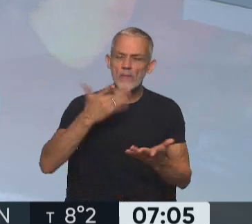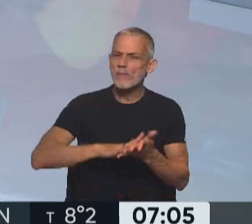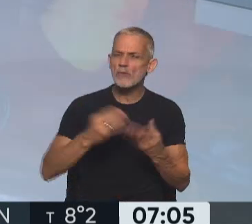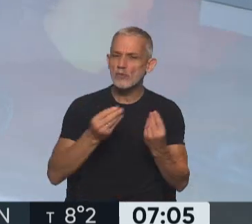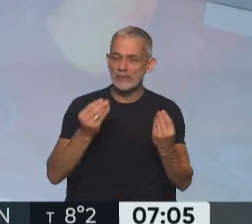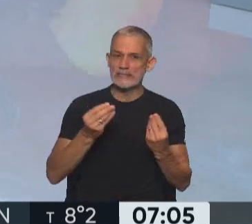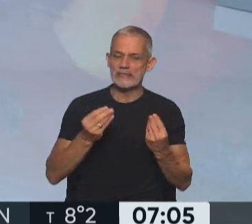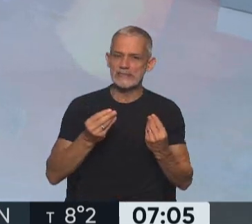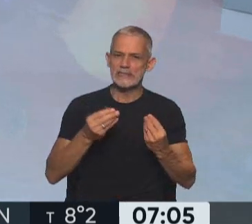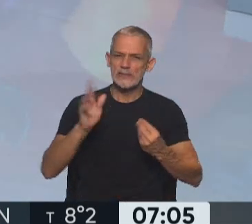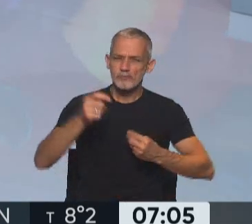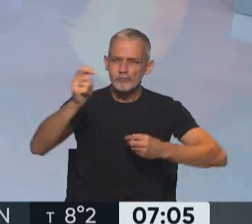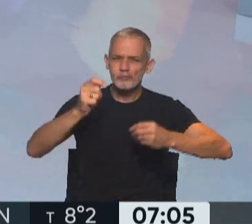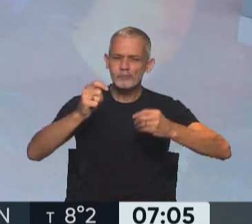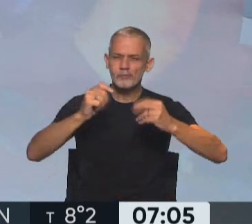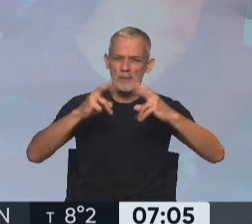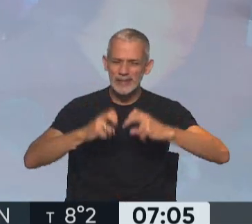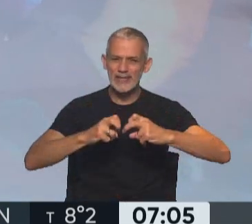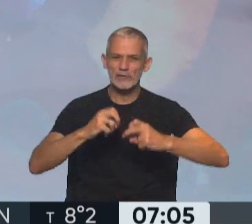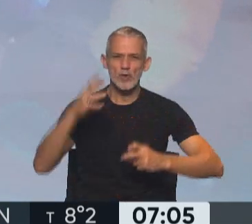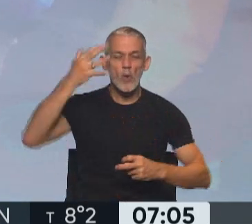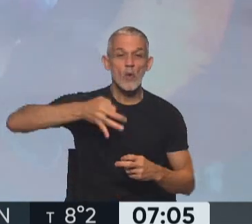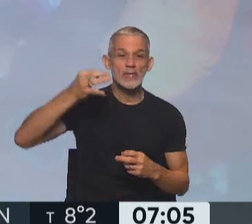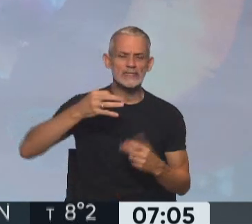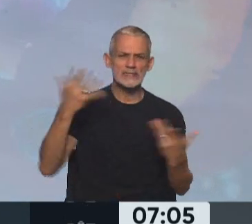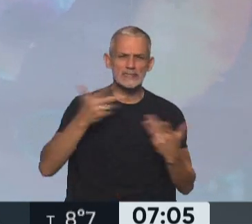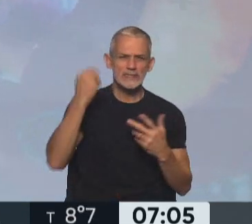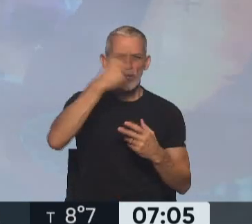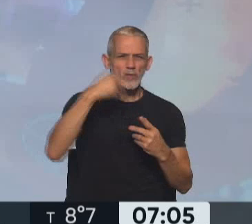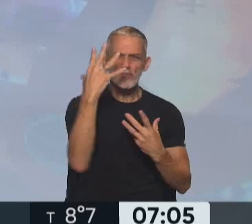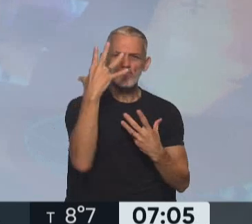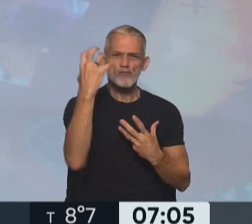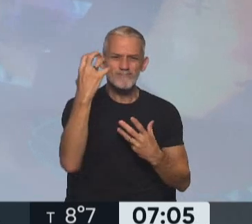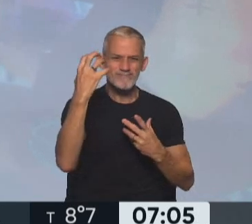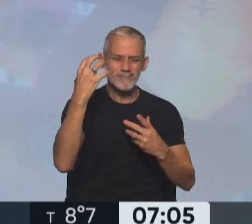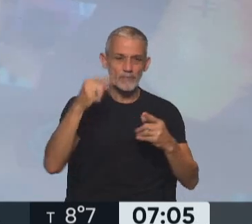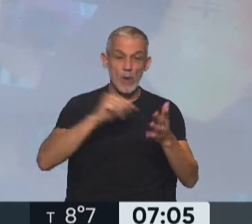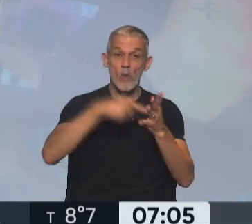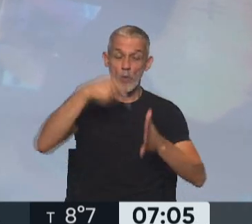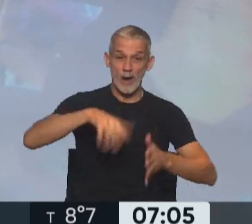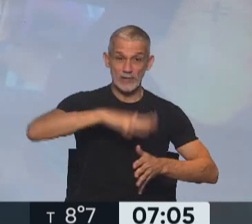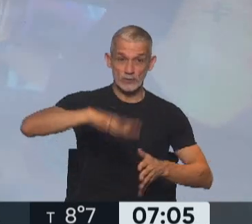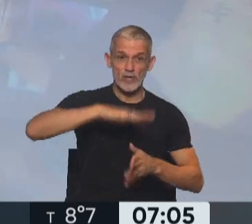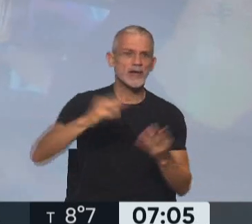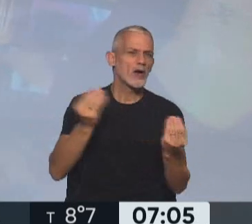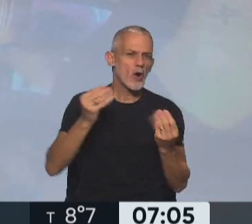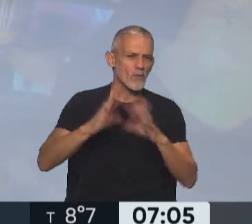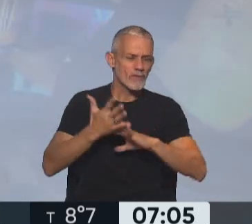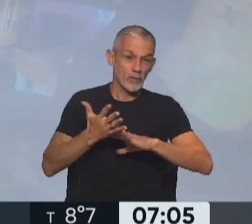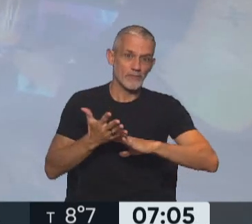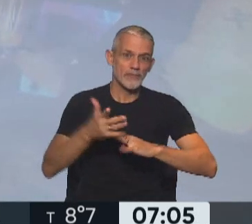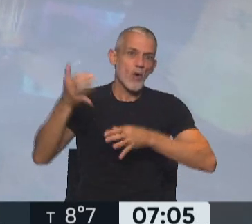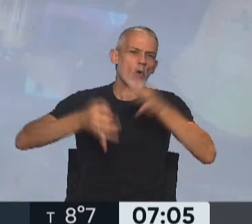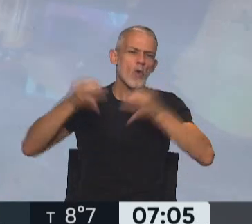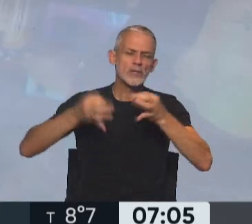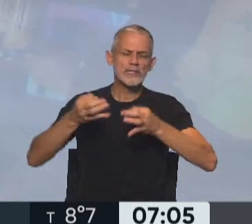Hablamos de esta causa judicial que determinó el uso irregular de datos biométricos en la ciudad de Buenos Aires. ¿Cómo? Bueno, la